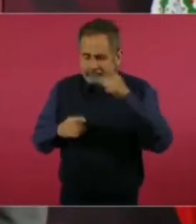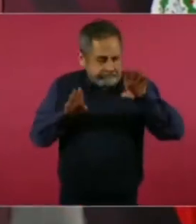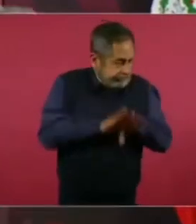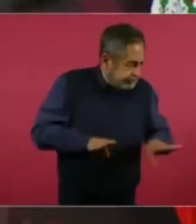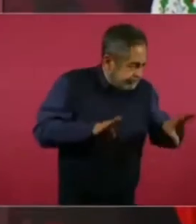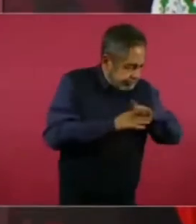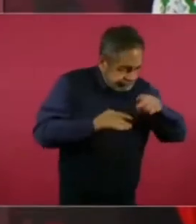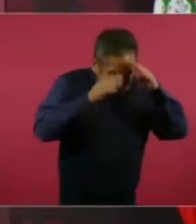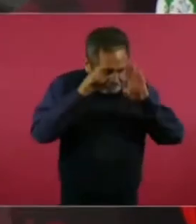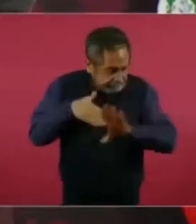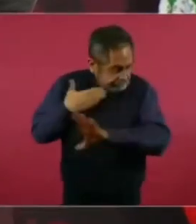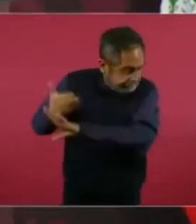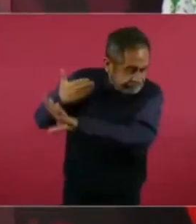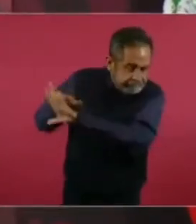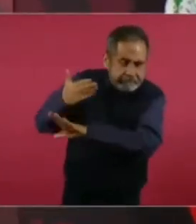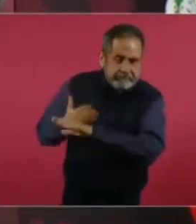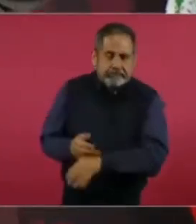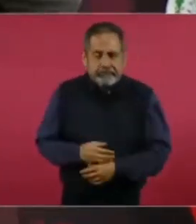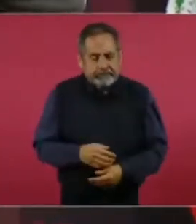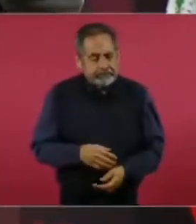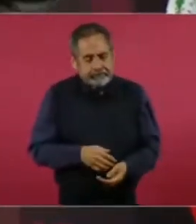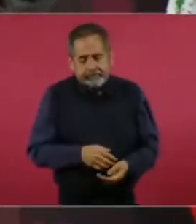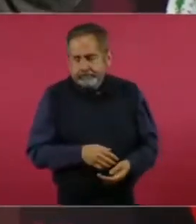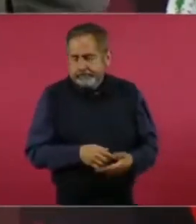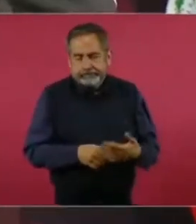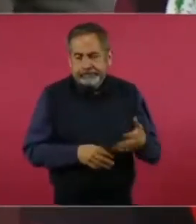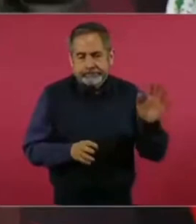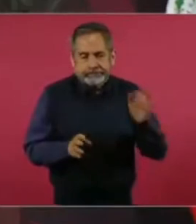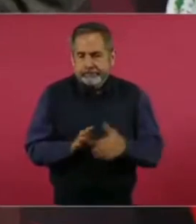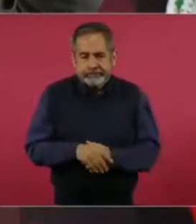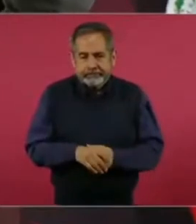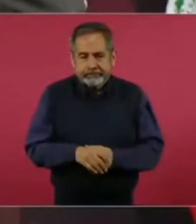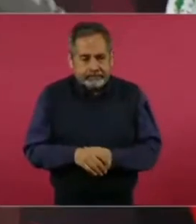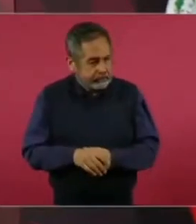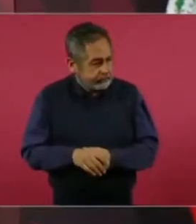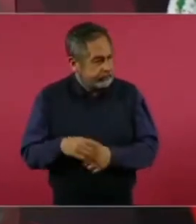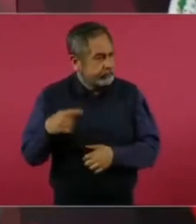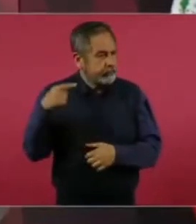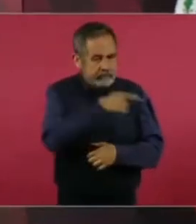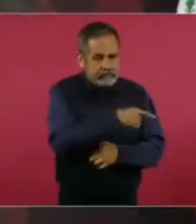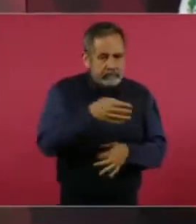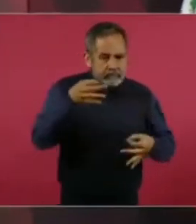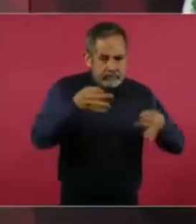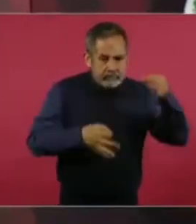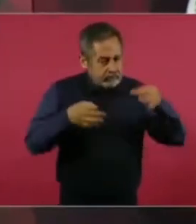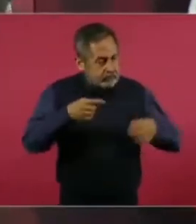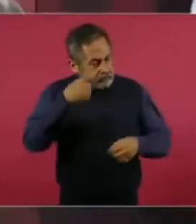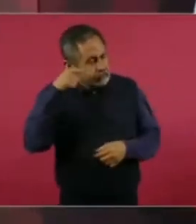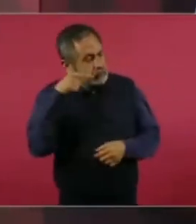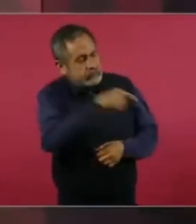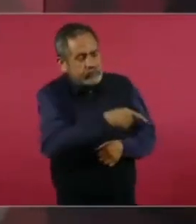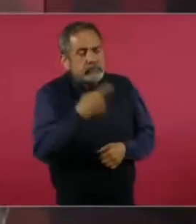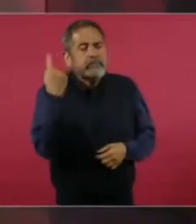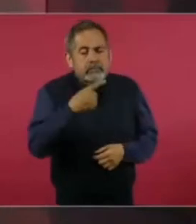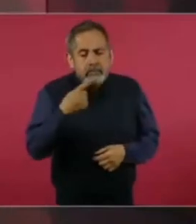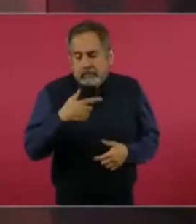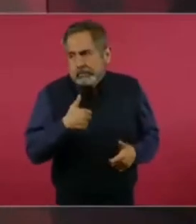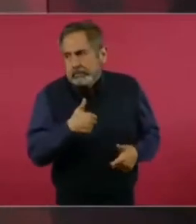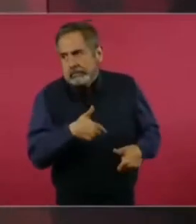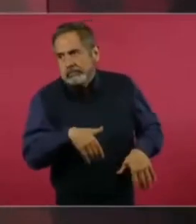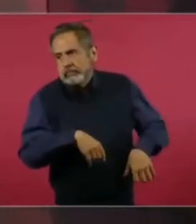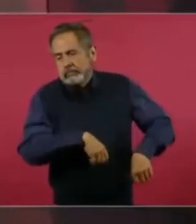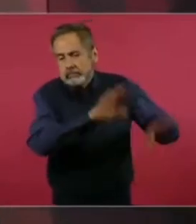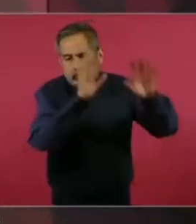pues son merecedores a juicios políticos, pero ¿para qué?